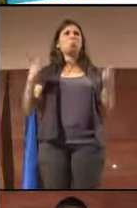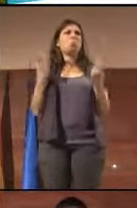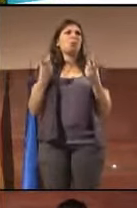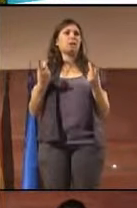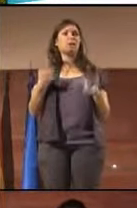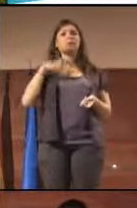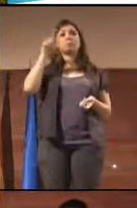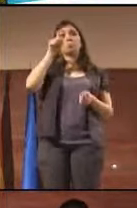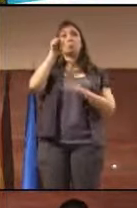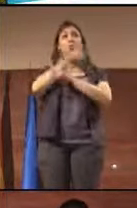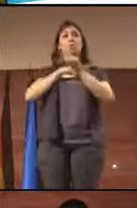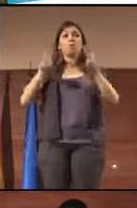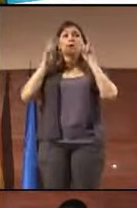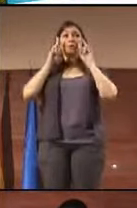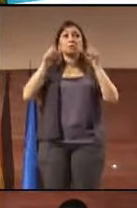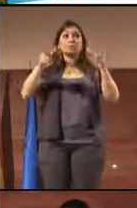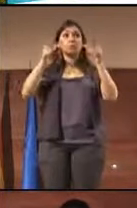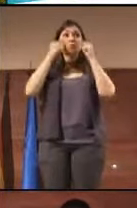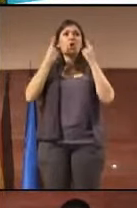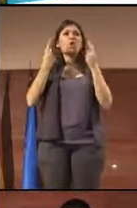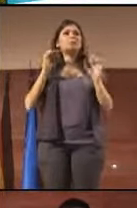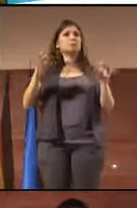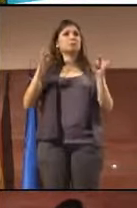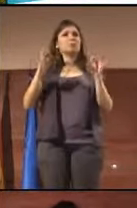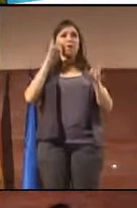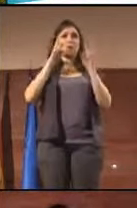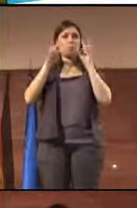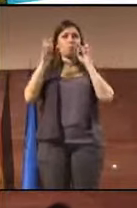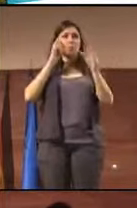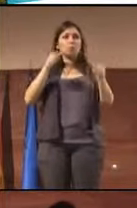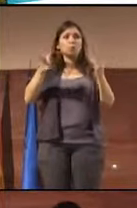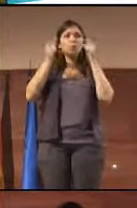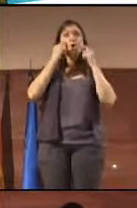con problemas de visión o con necesidades visuales específicas,